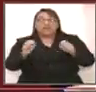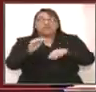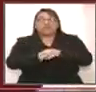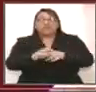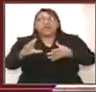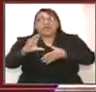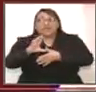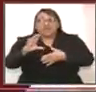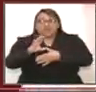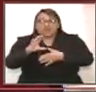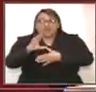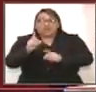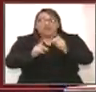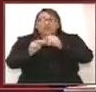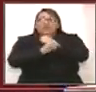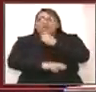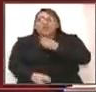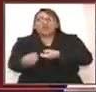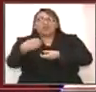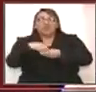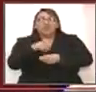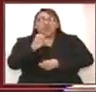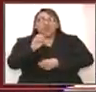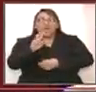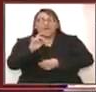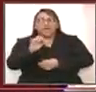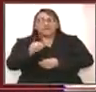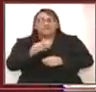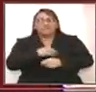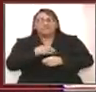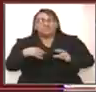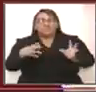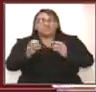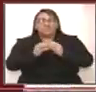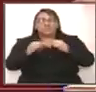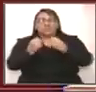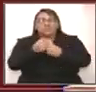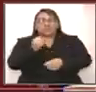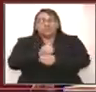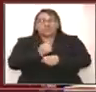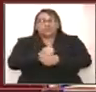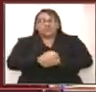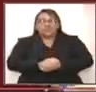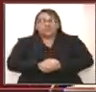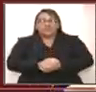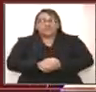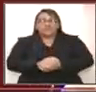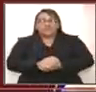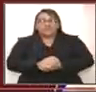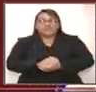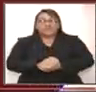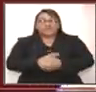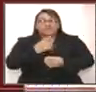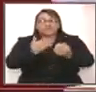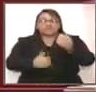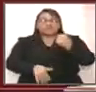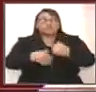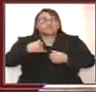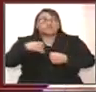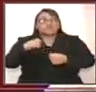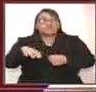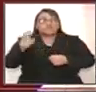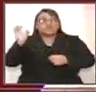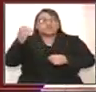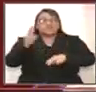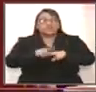Latinoamérica, los países que son parte de la Convención y por lo tanto miembros plenos del Grupo de Trabajo son México, Chile,